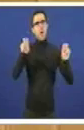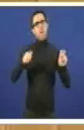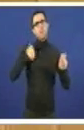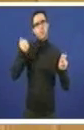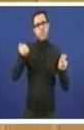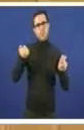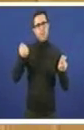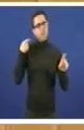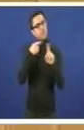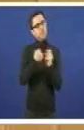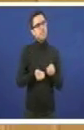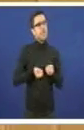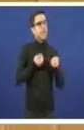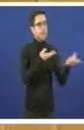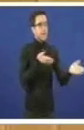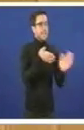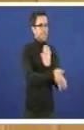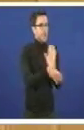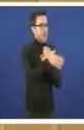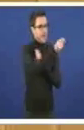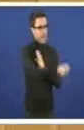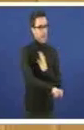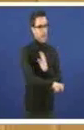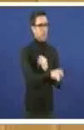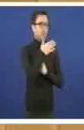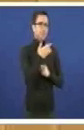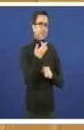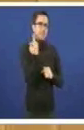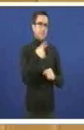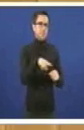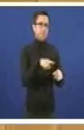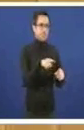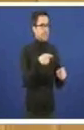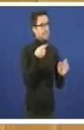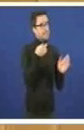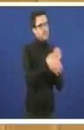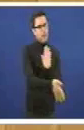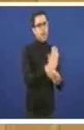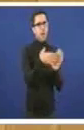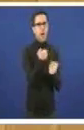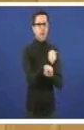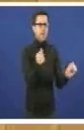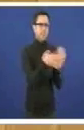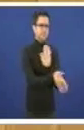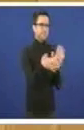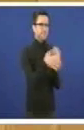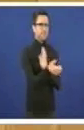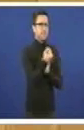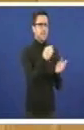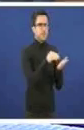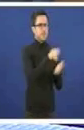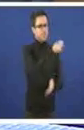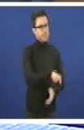para explicar non só a vostede porque estamos seguros de que por máis veces que yo expliquemos a vostede non vai a mudar de opinión porque a súa